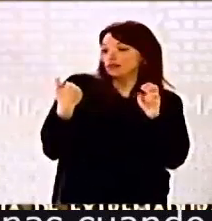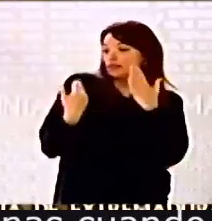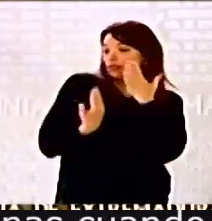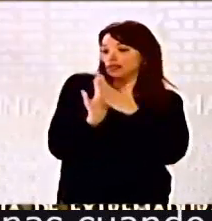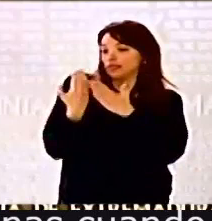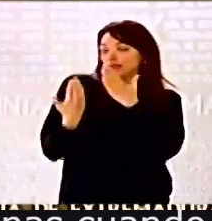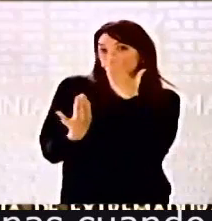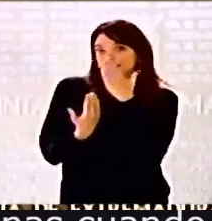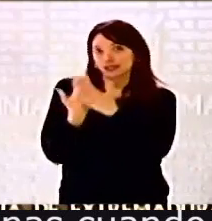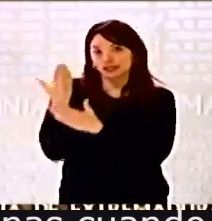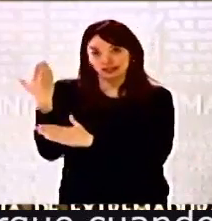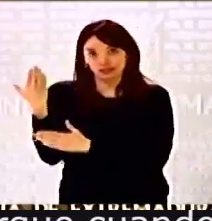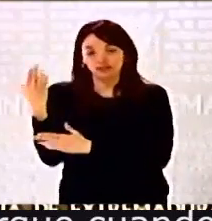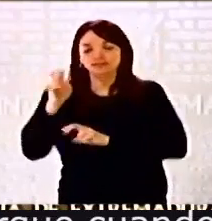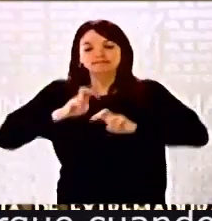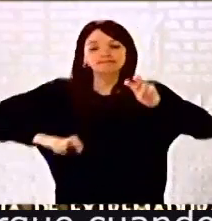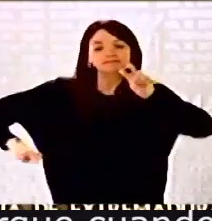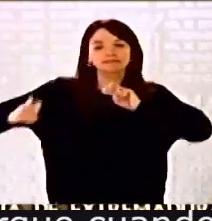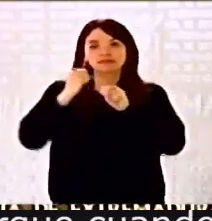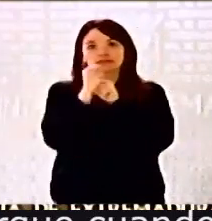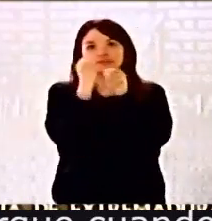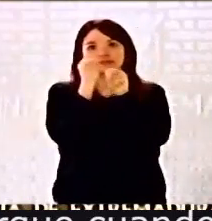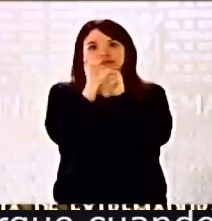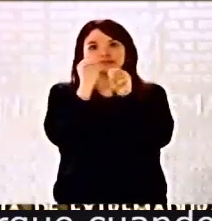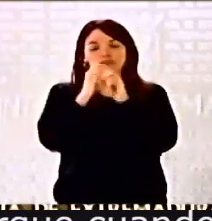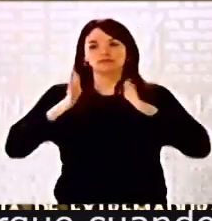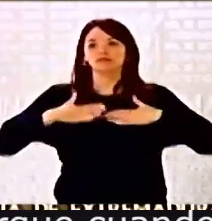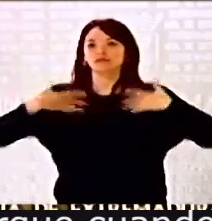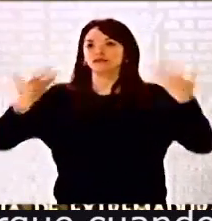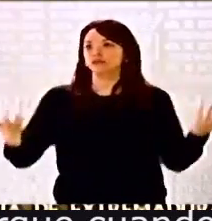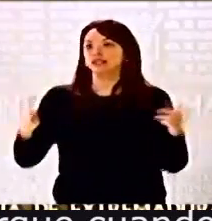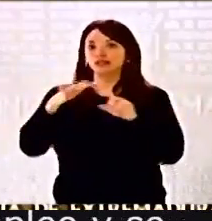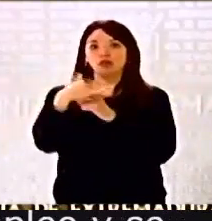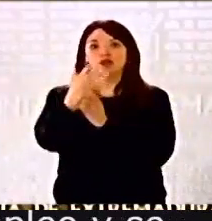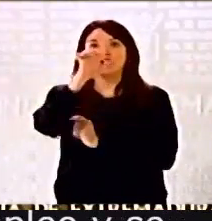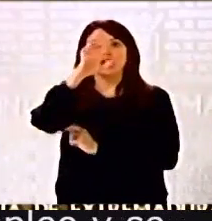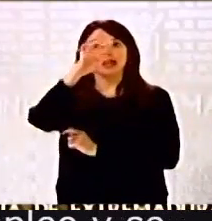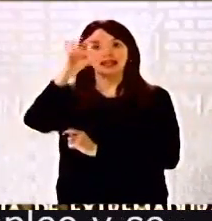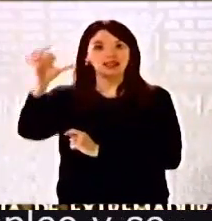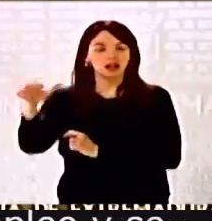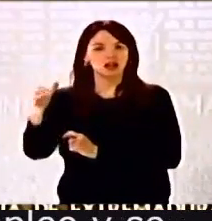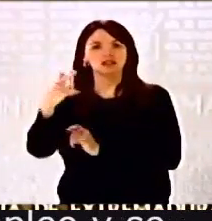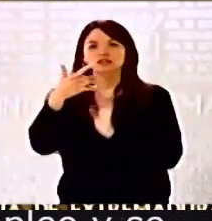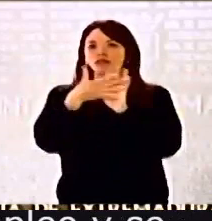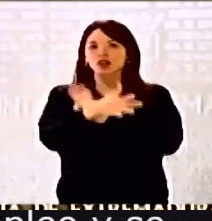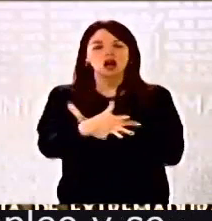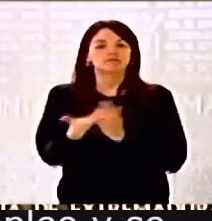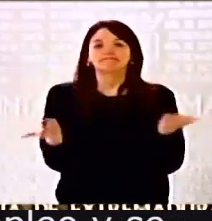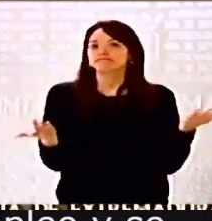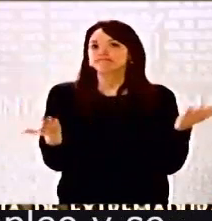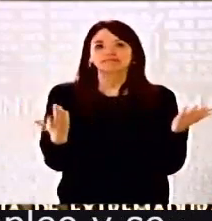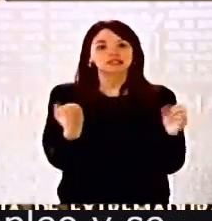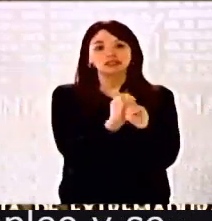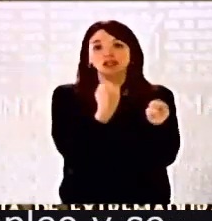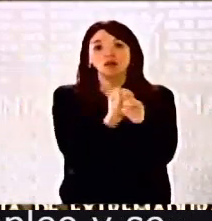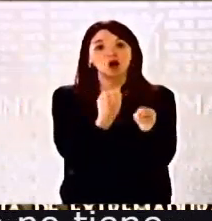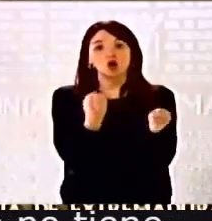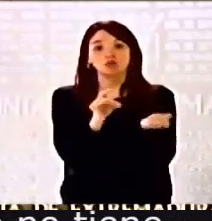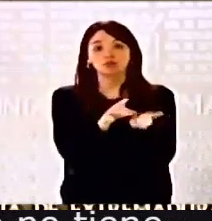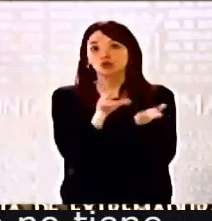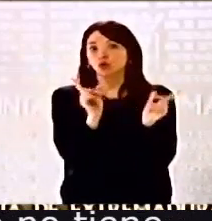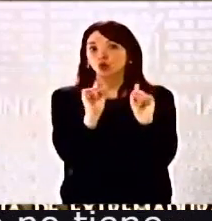de este momento y se encuentra en una situación de ERTE, quiere decir que no tiene suspendida su relación laboral, por lo tanto tiene un